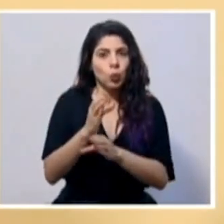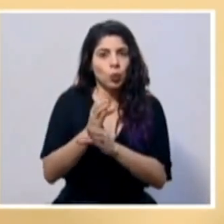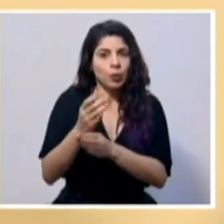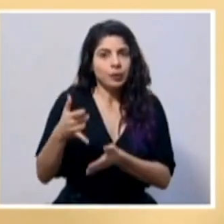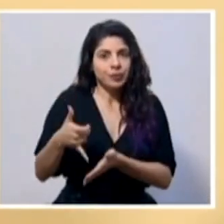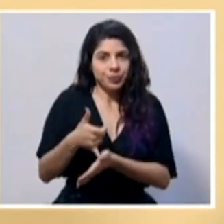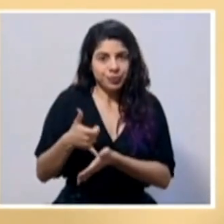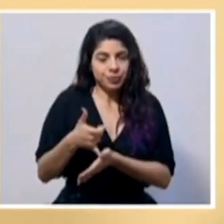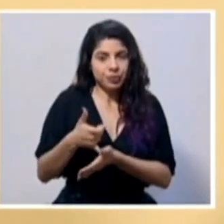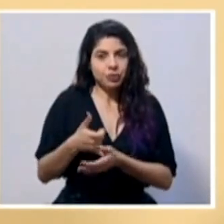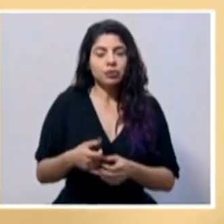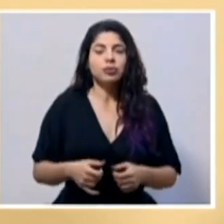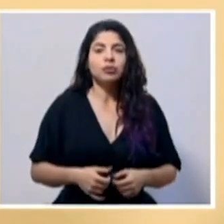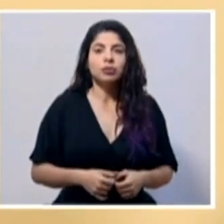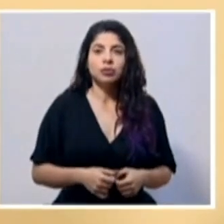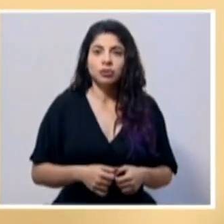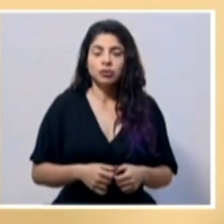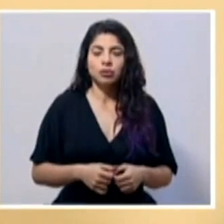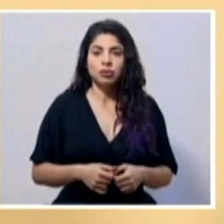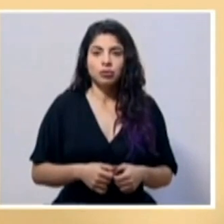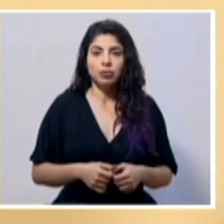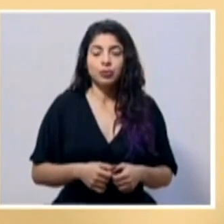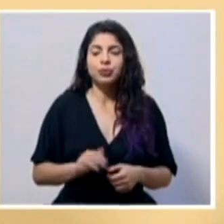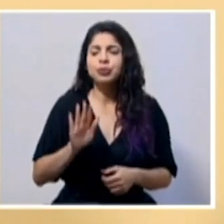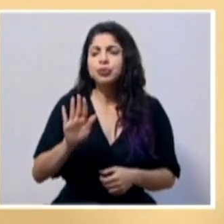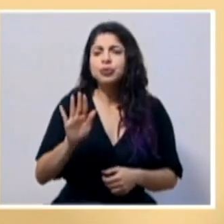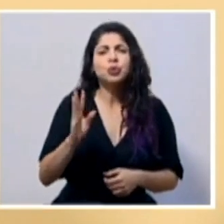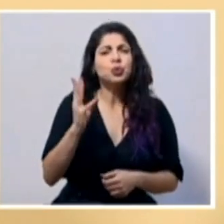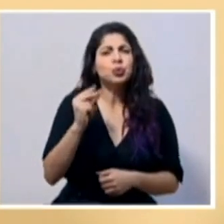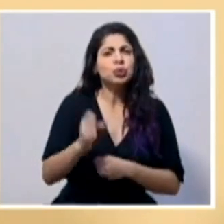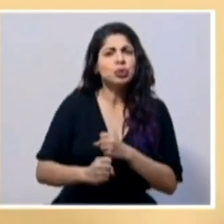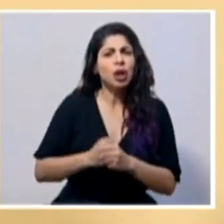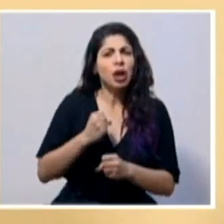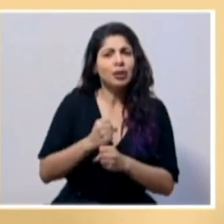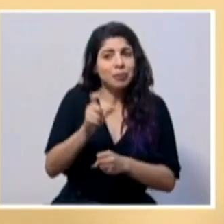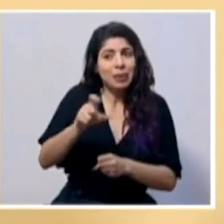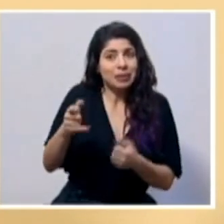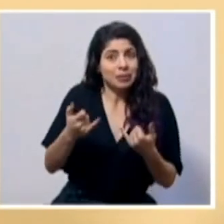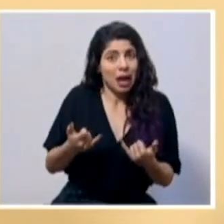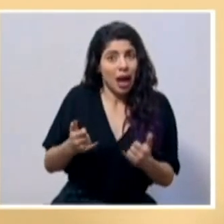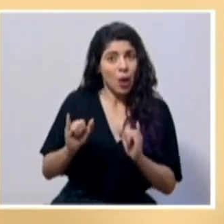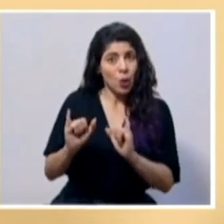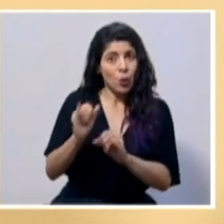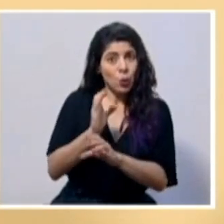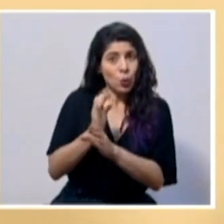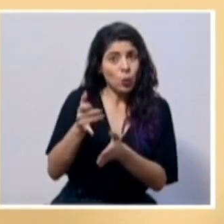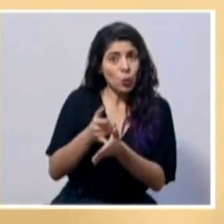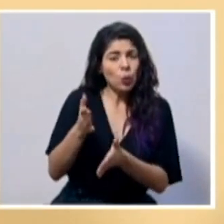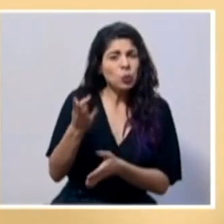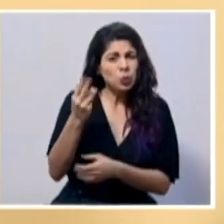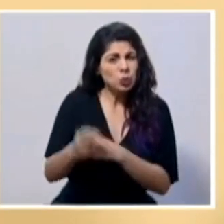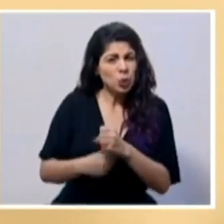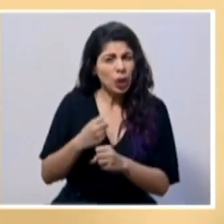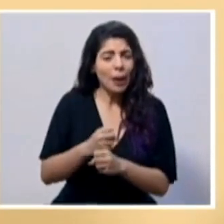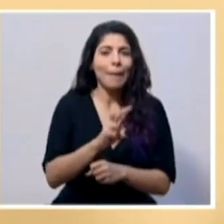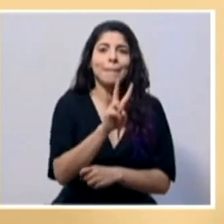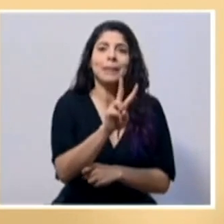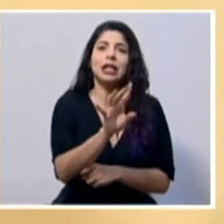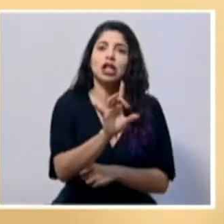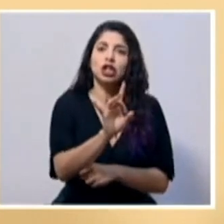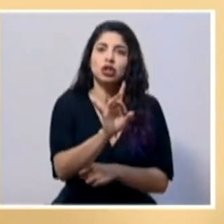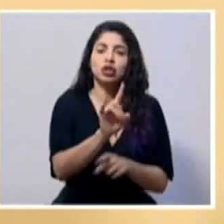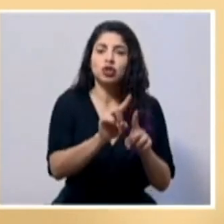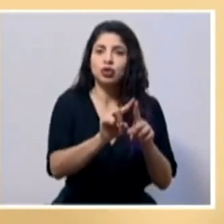de cuidados intensivos, y el rango de edad de esas personas que están en cuidados intensivos va desde los 28 hasta